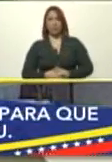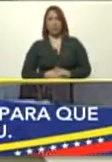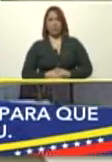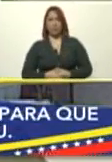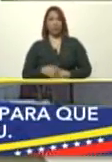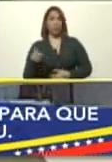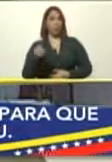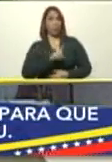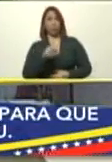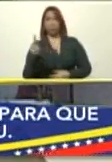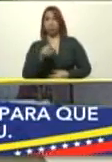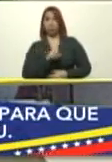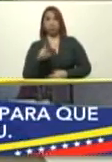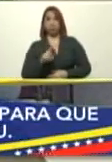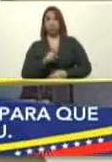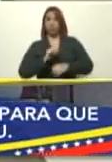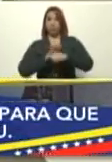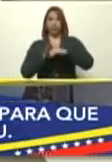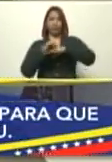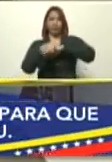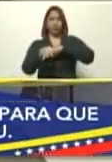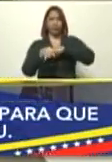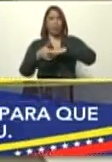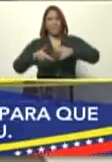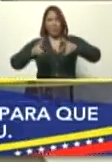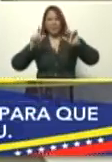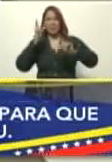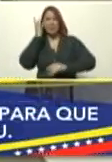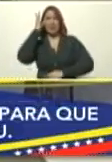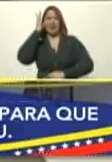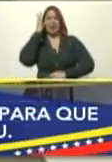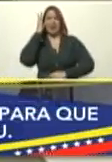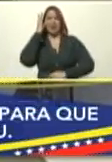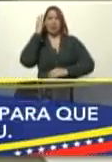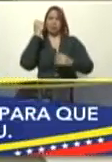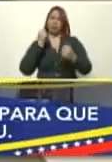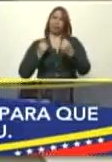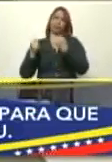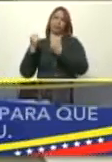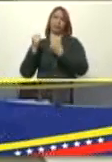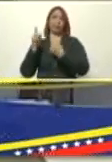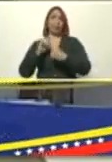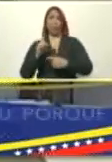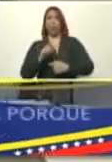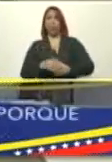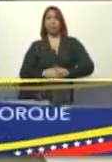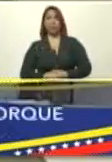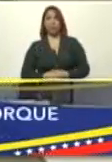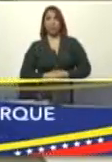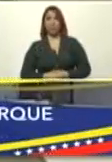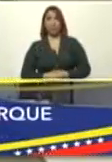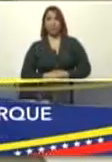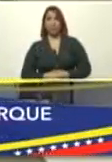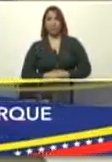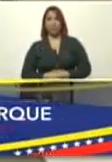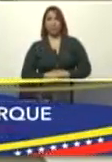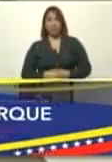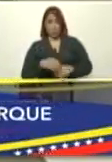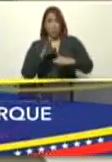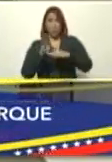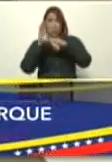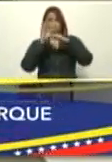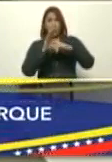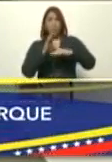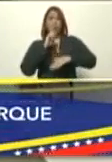verdad, y que la Omicron va a permitir crear la inmunidad de rebaño y no es verdad. La inmunidad de rebaño así